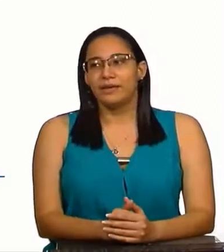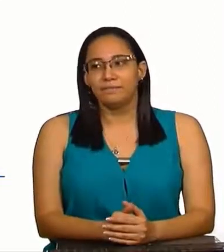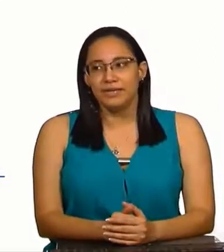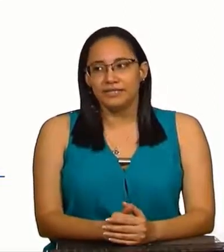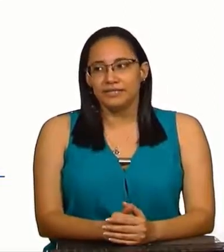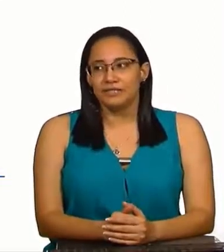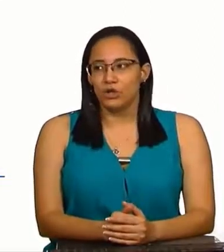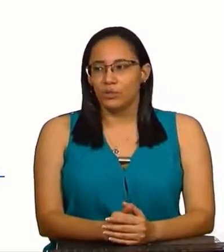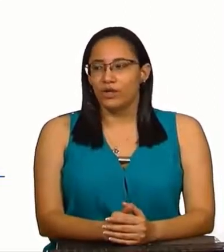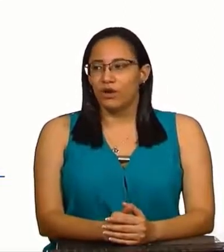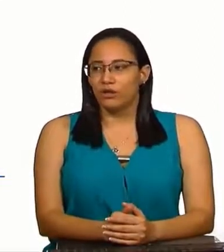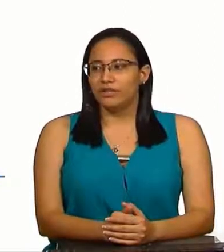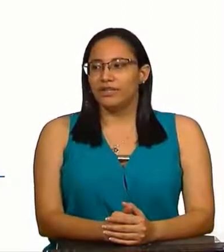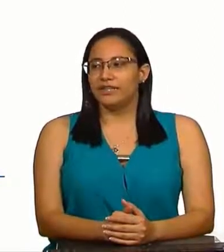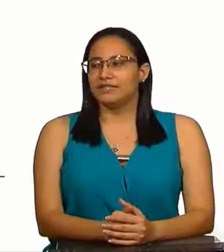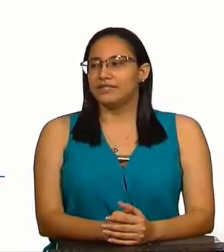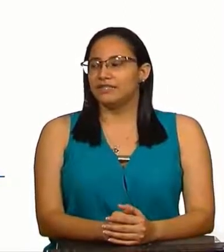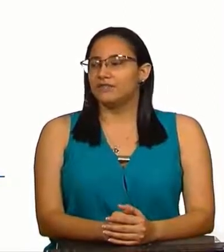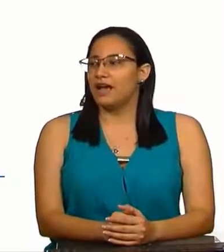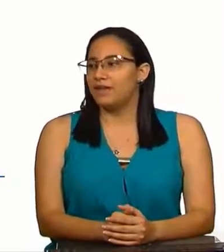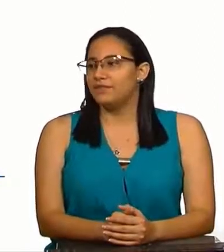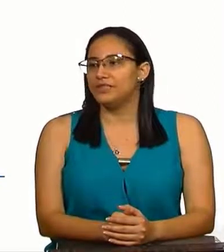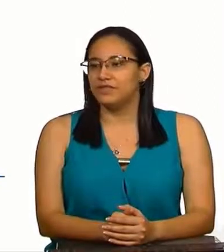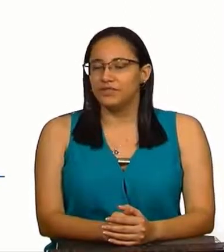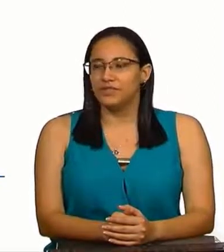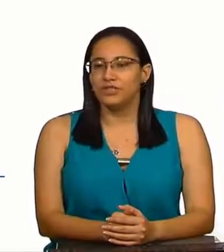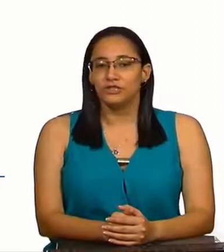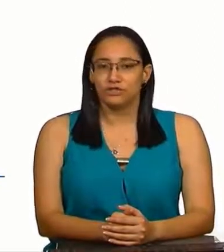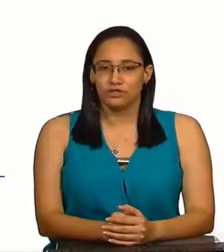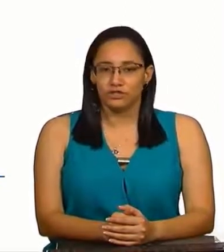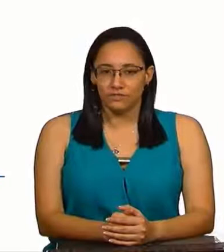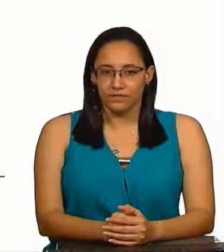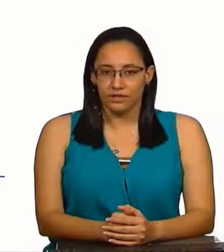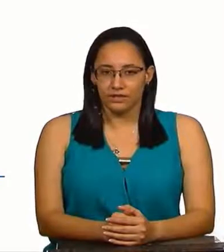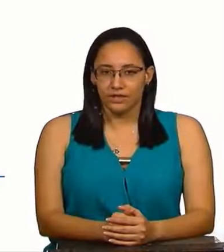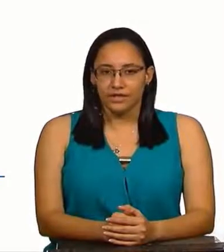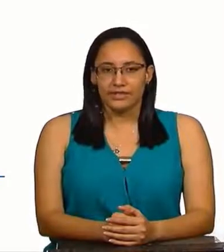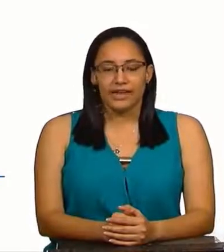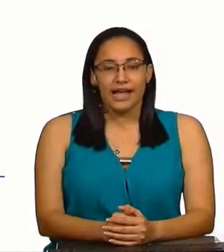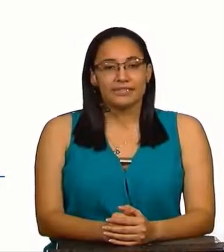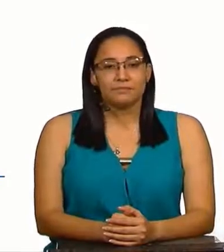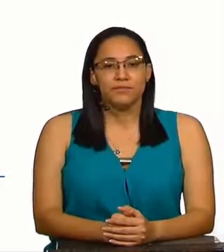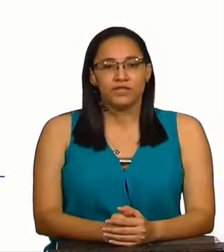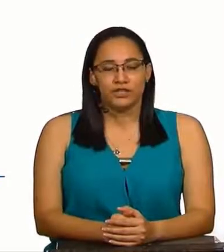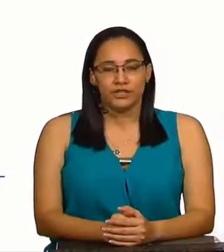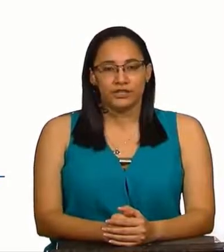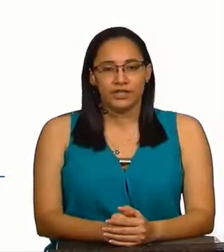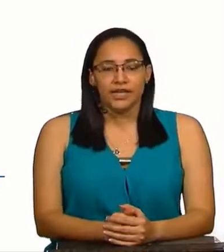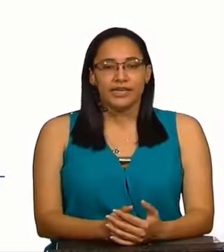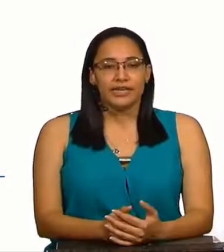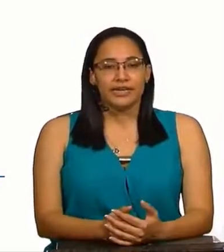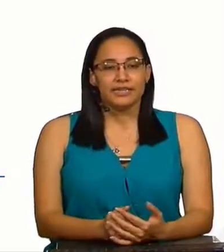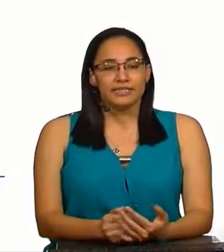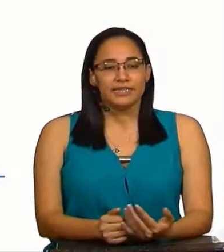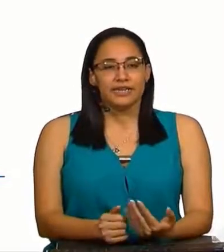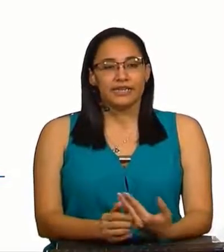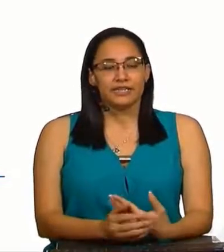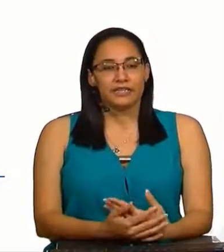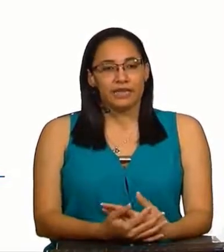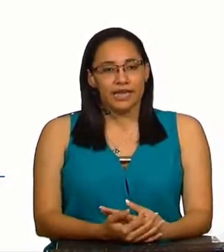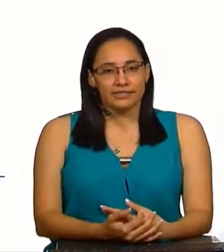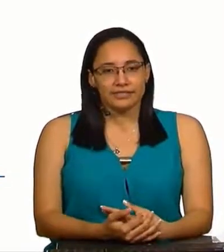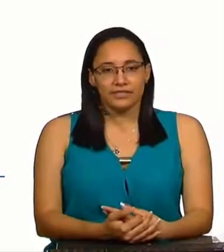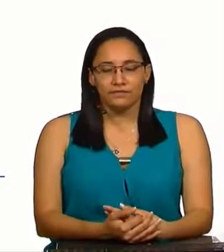información. Can means knowing only in the sense of having the ability to do something that has been learned. ¿Qué quiere decir?